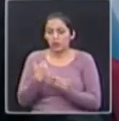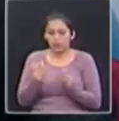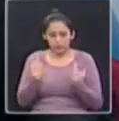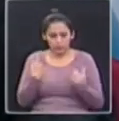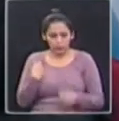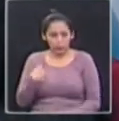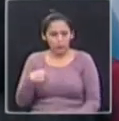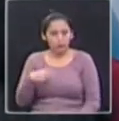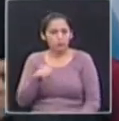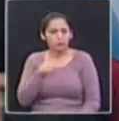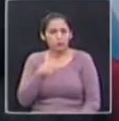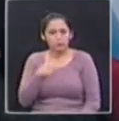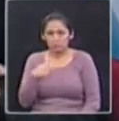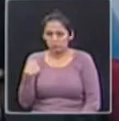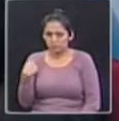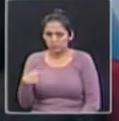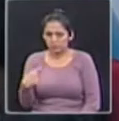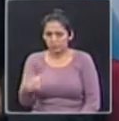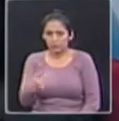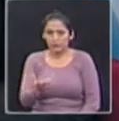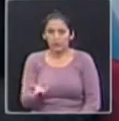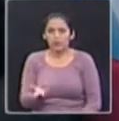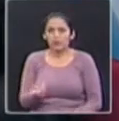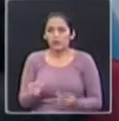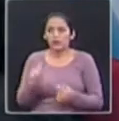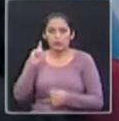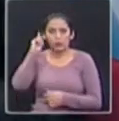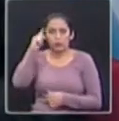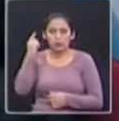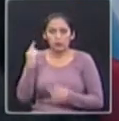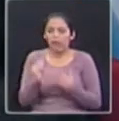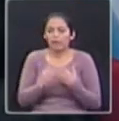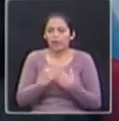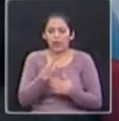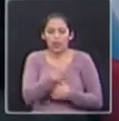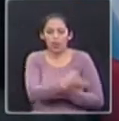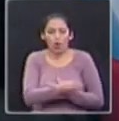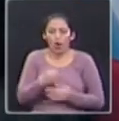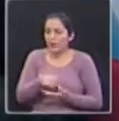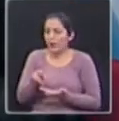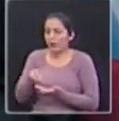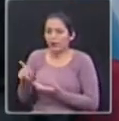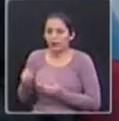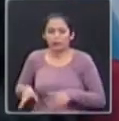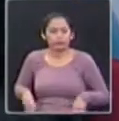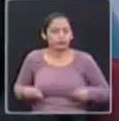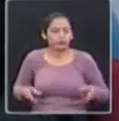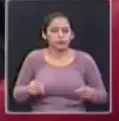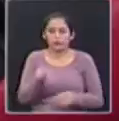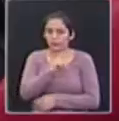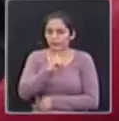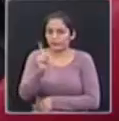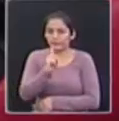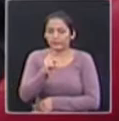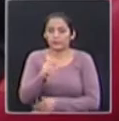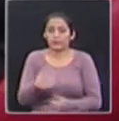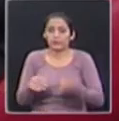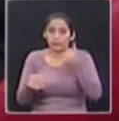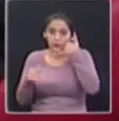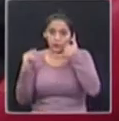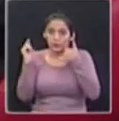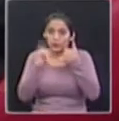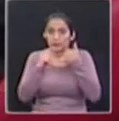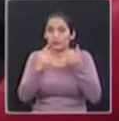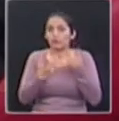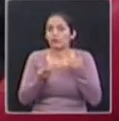y el impiden que el gobierno sigue emitiendo entonces por eso yo creo que no cabe bajo ninguna manera insistir el dinero electrónico manejado por el